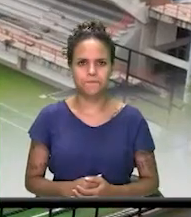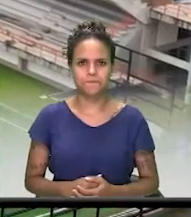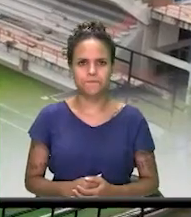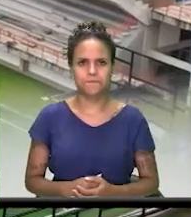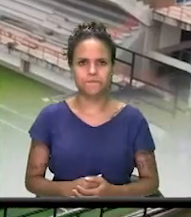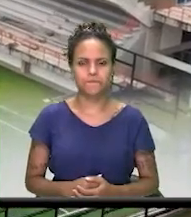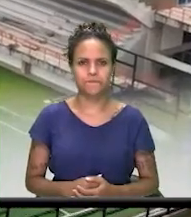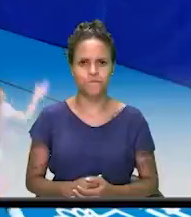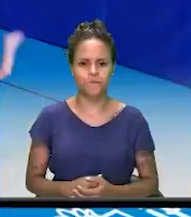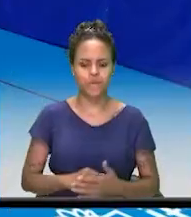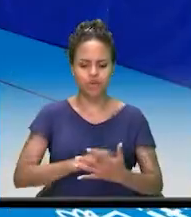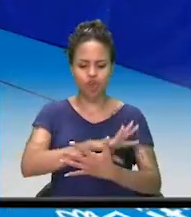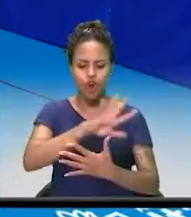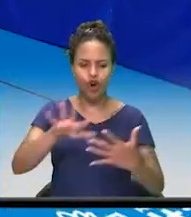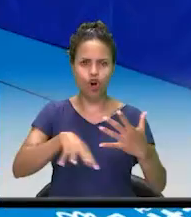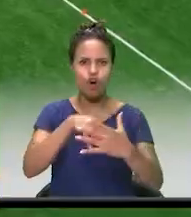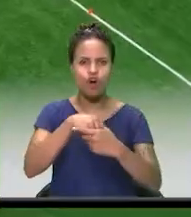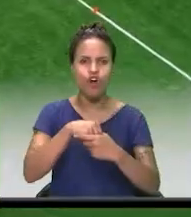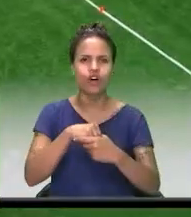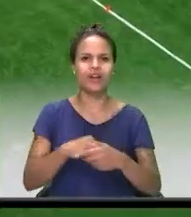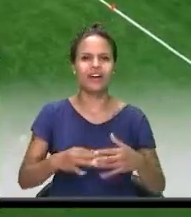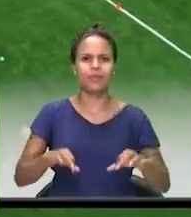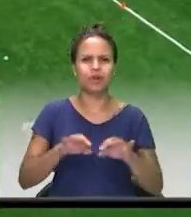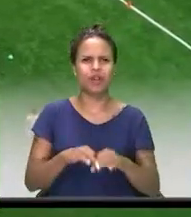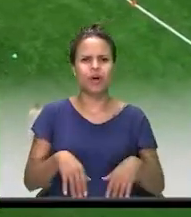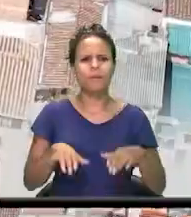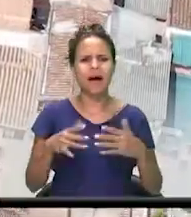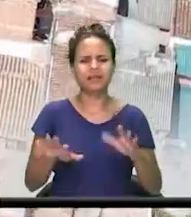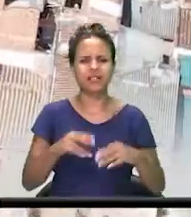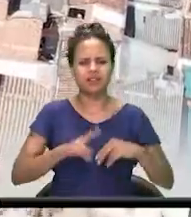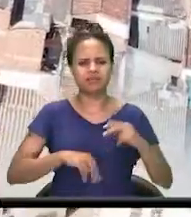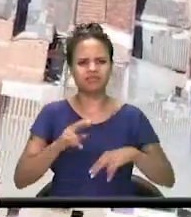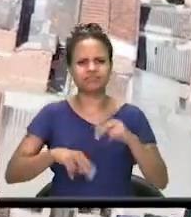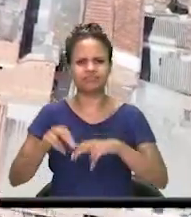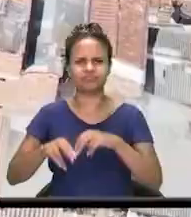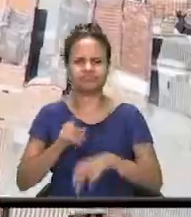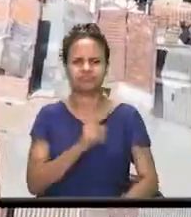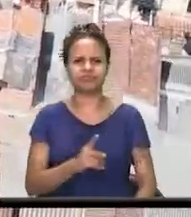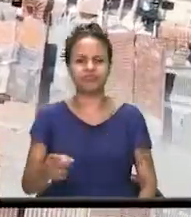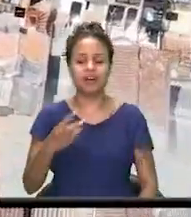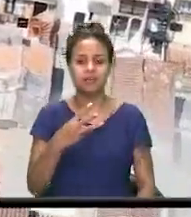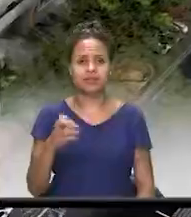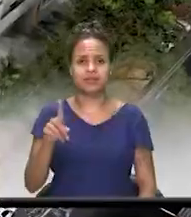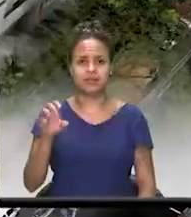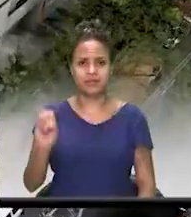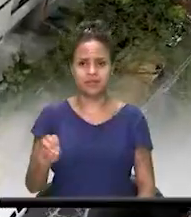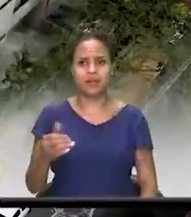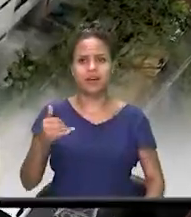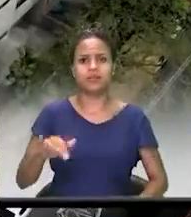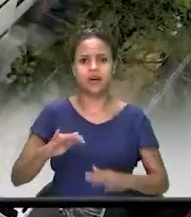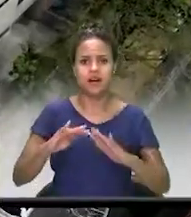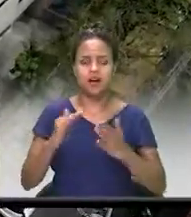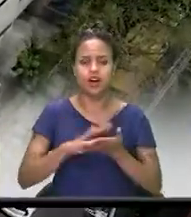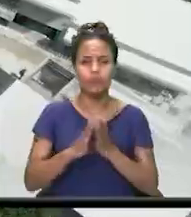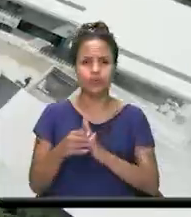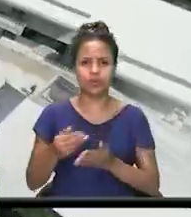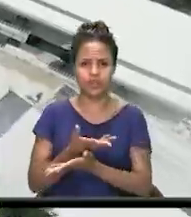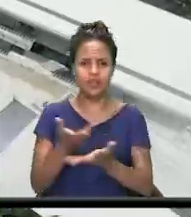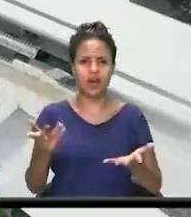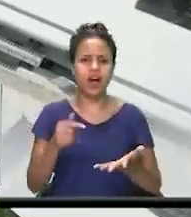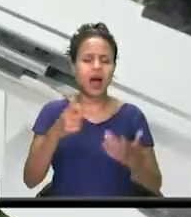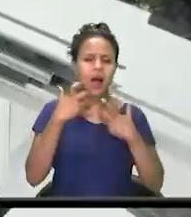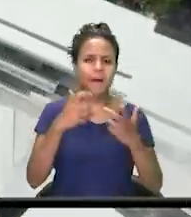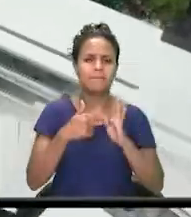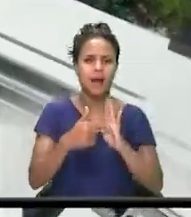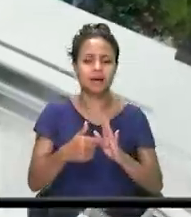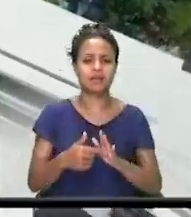Todo esto representado en 360 obras de infraestructura entregadas a la comunidad, entre las que se destacan nuevos